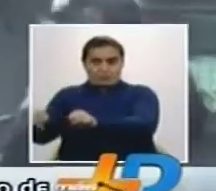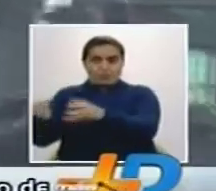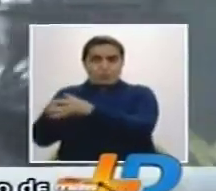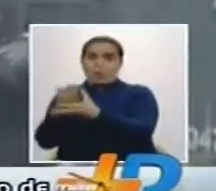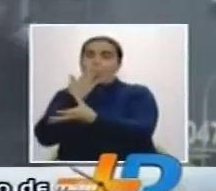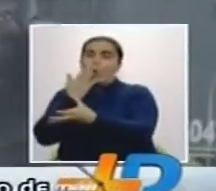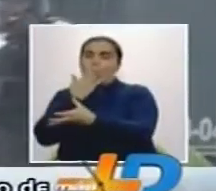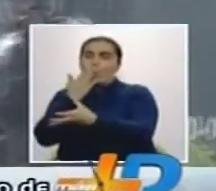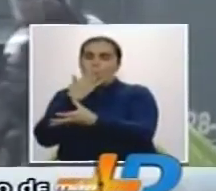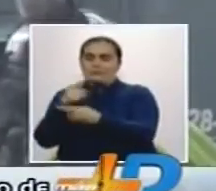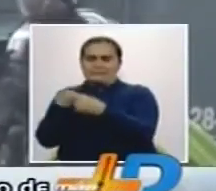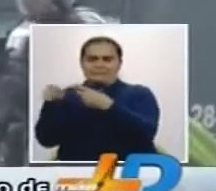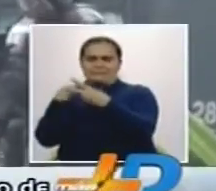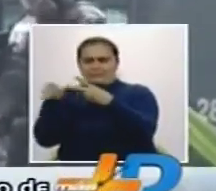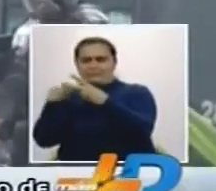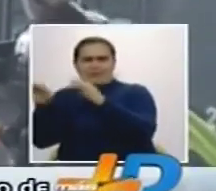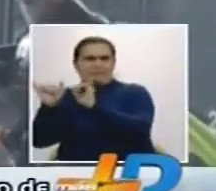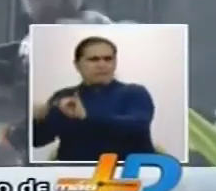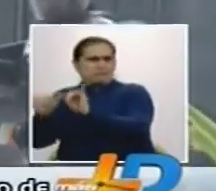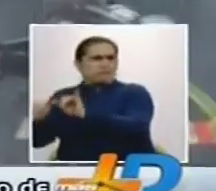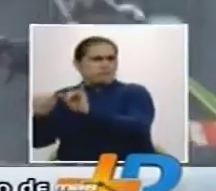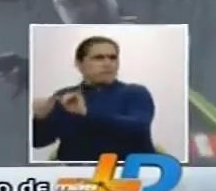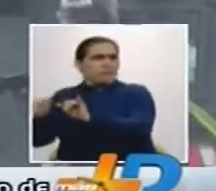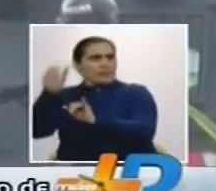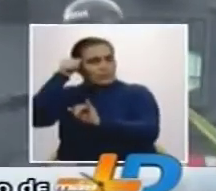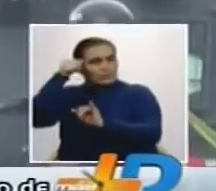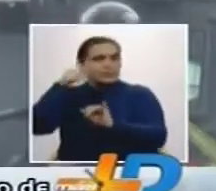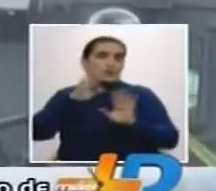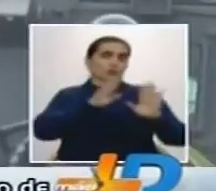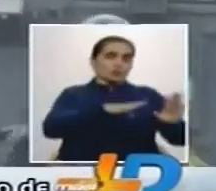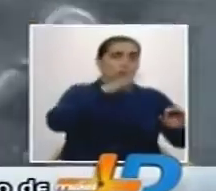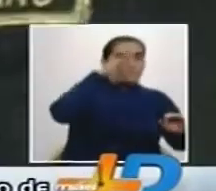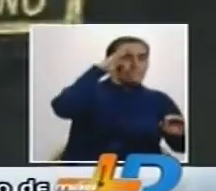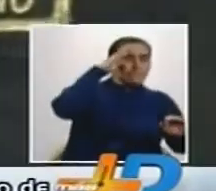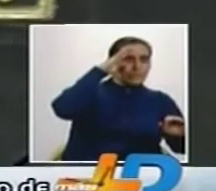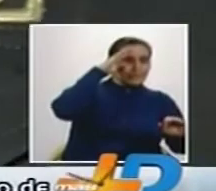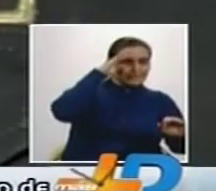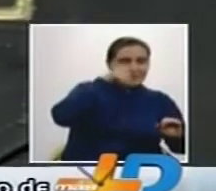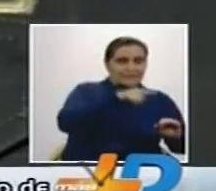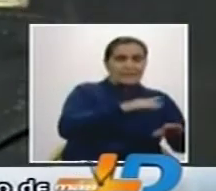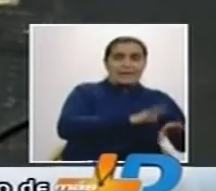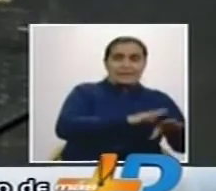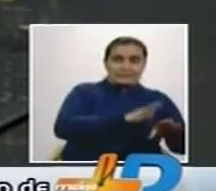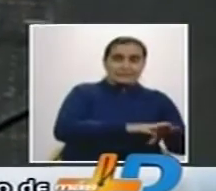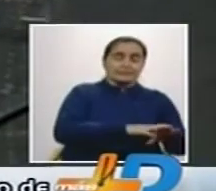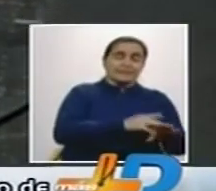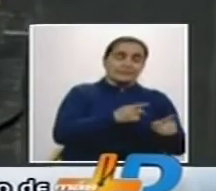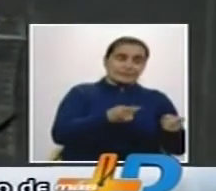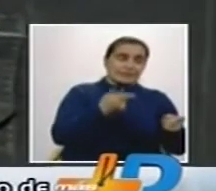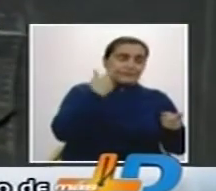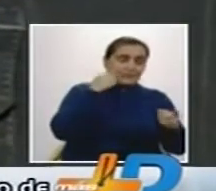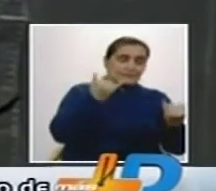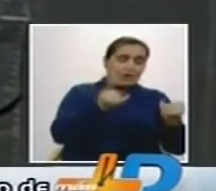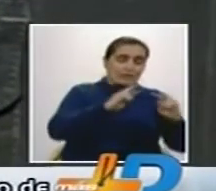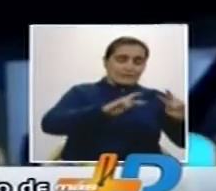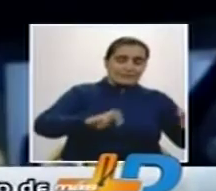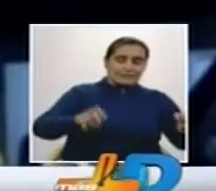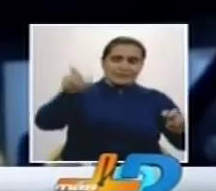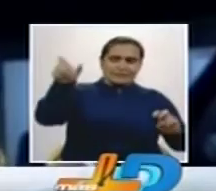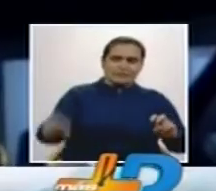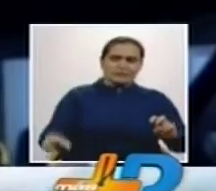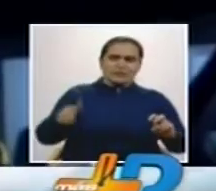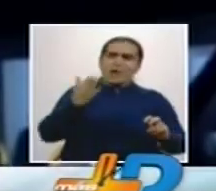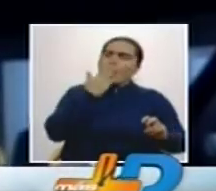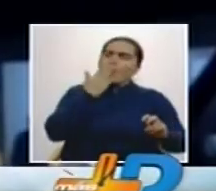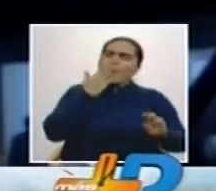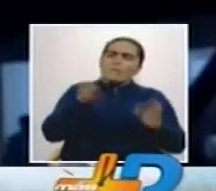desde hace ya varias semanas. El director nacional de la policía, general Rodolfo Palomino, aseguró que el caso está siendo investigado.